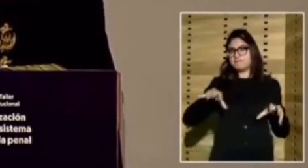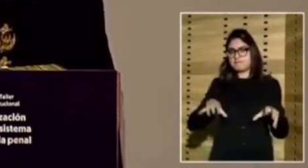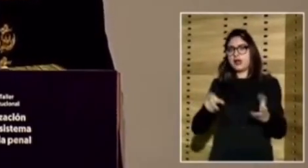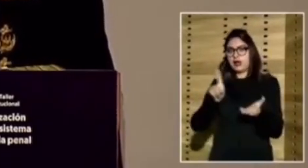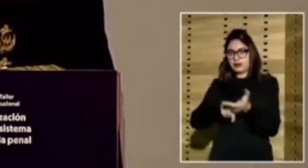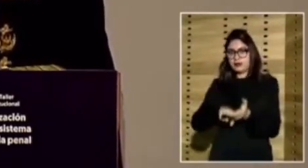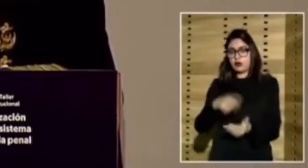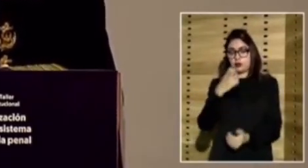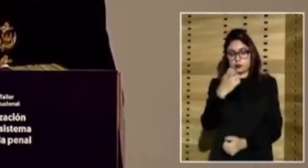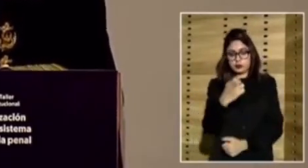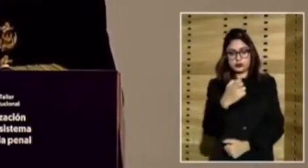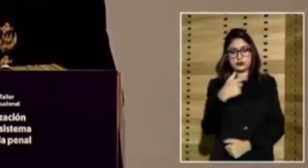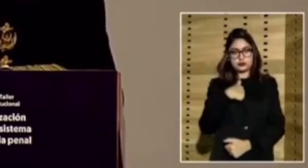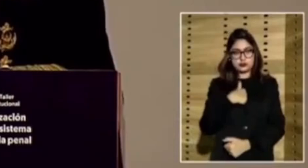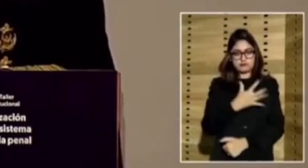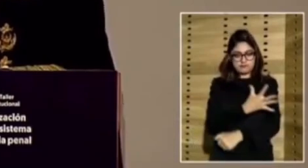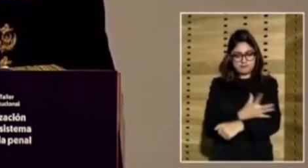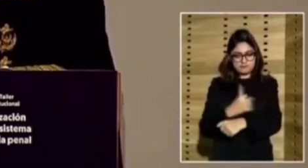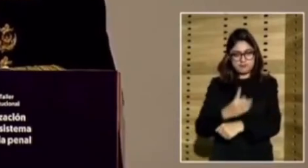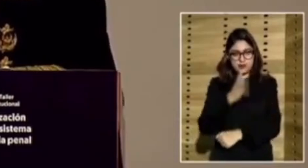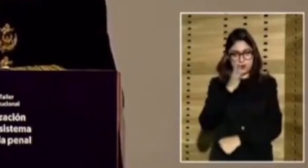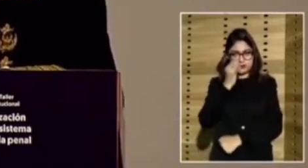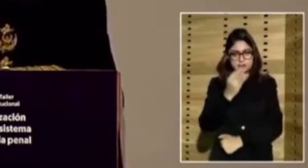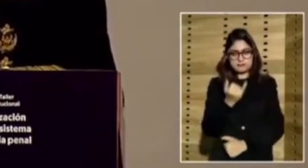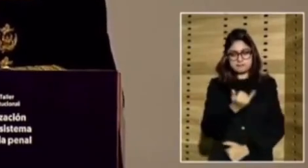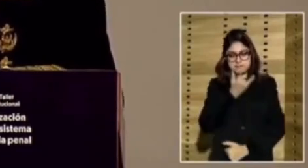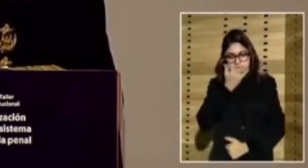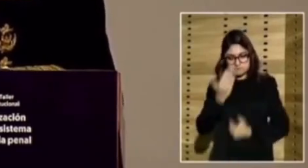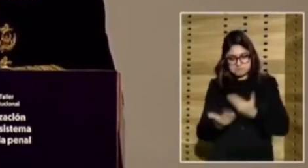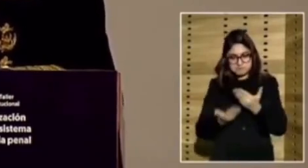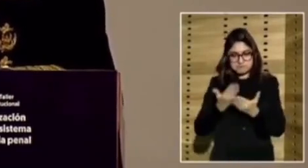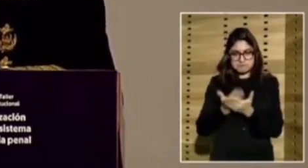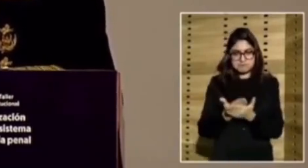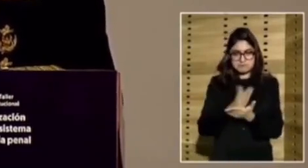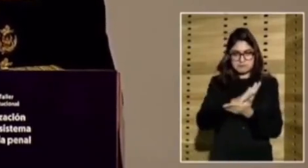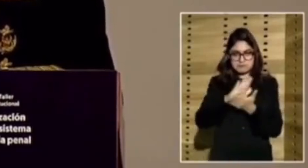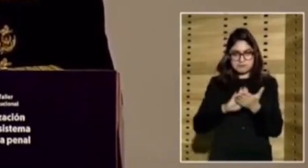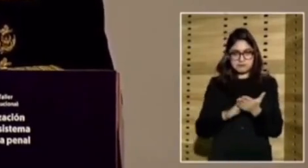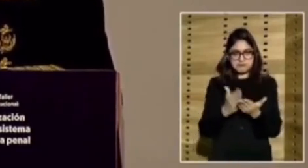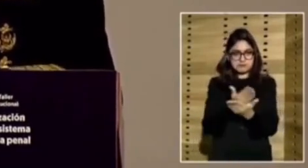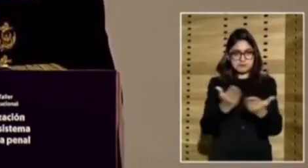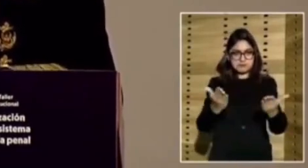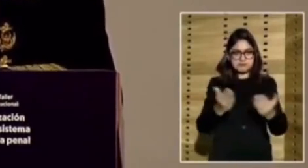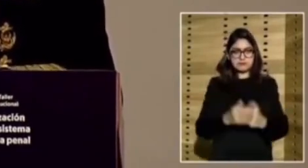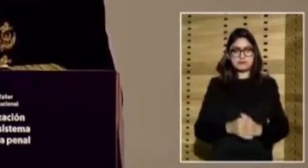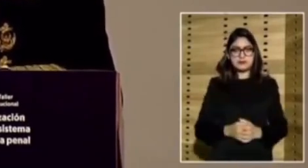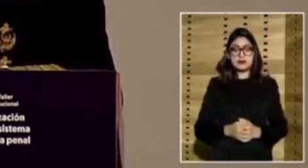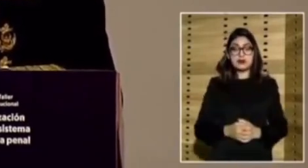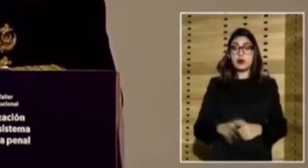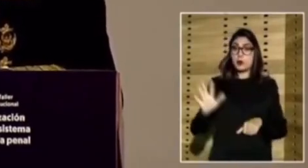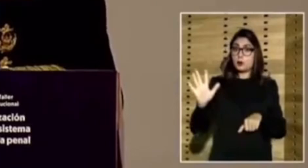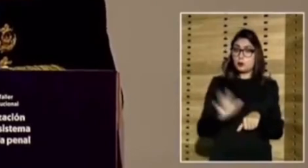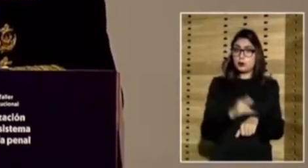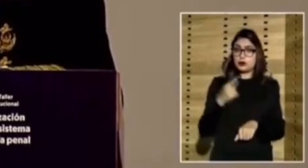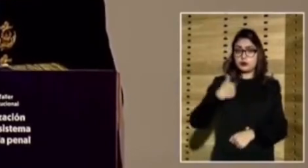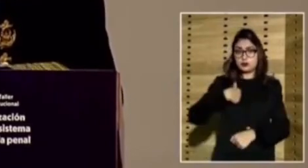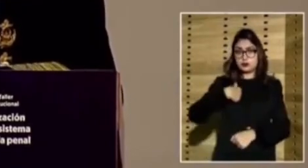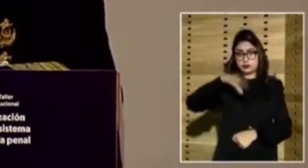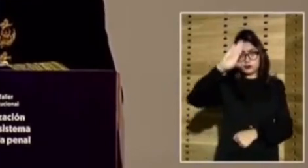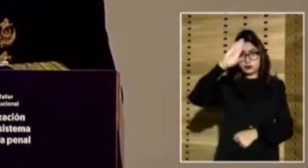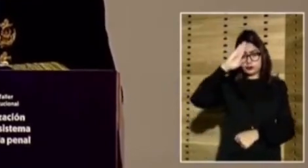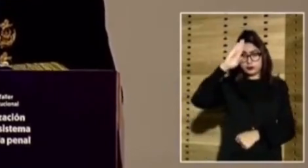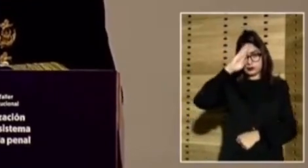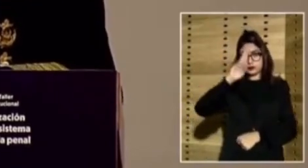eso me atrevo a pedir repito una disculpa pública a quien se lo merezca porque creo que es necesario